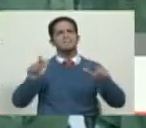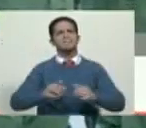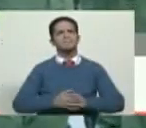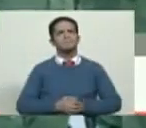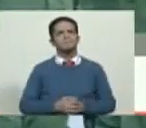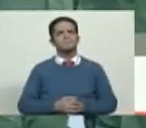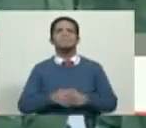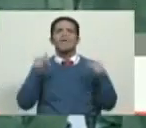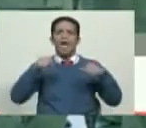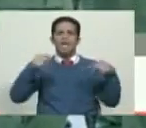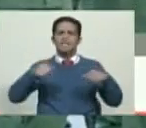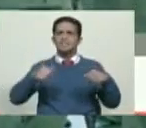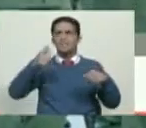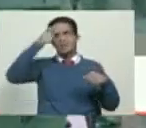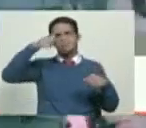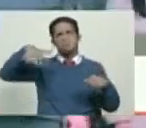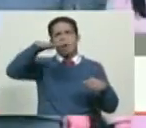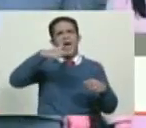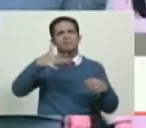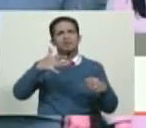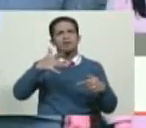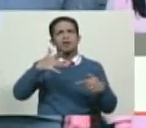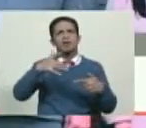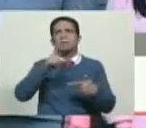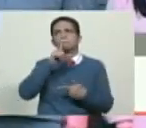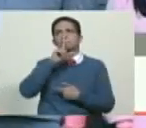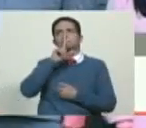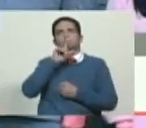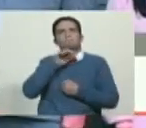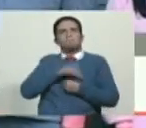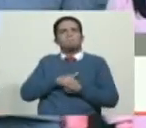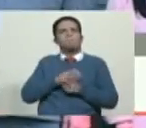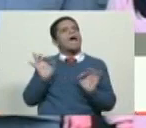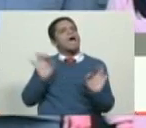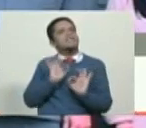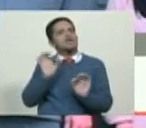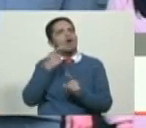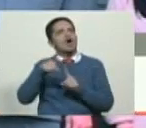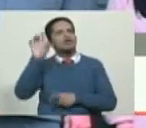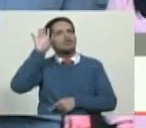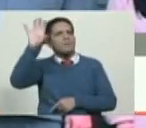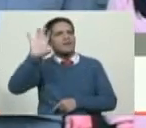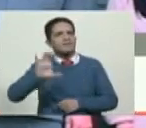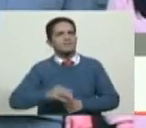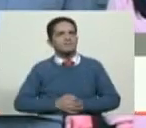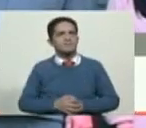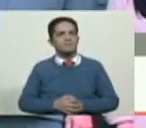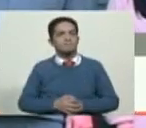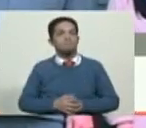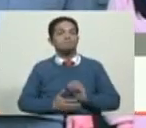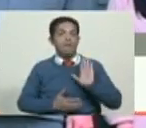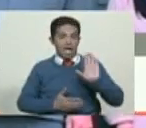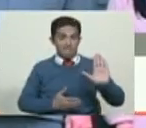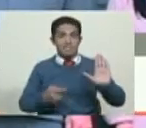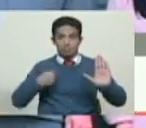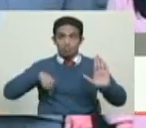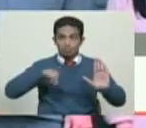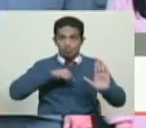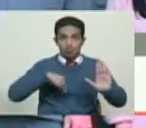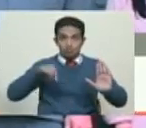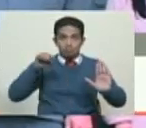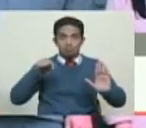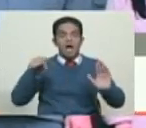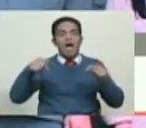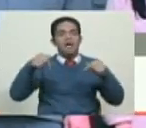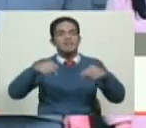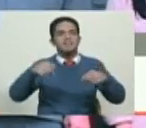Aquí está el pueblo que no se le arrodilla, ni se le arrodilló a ningún imperio. Así, aquí estamos. Por